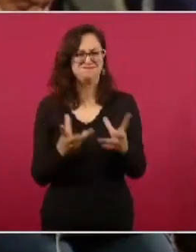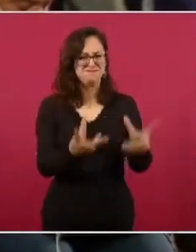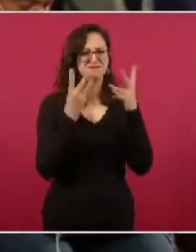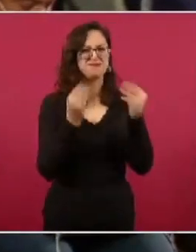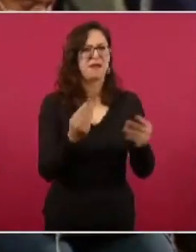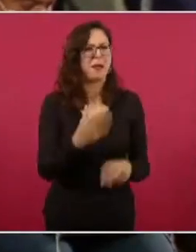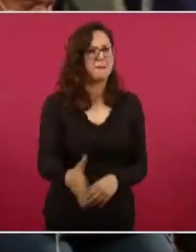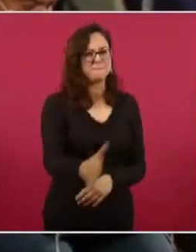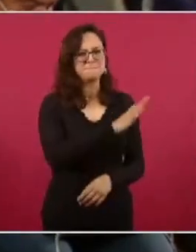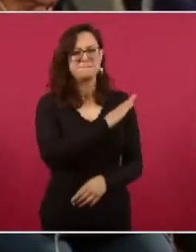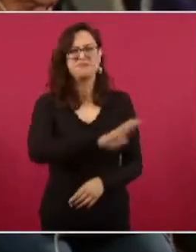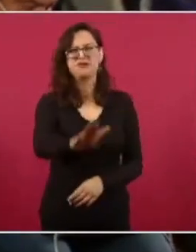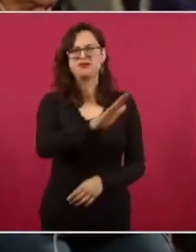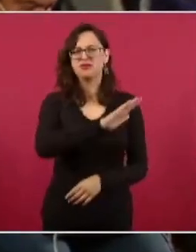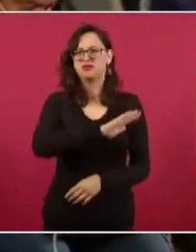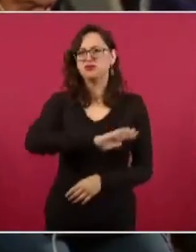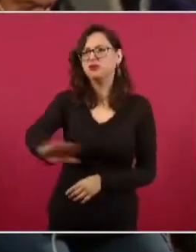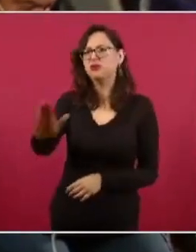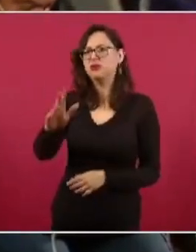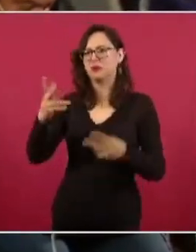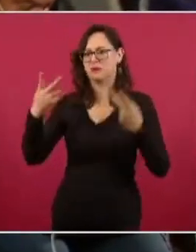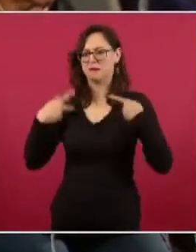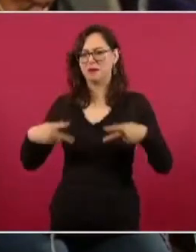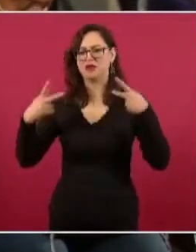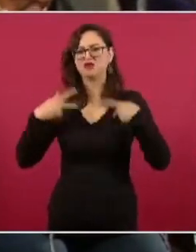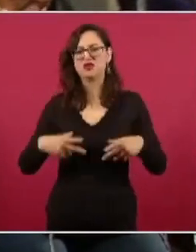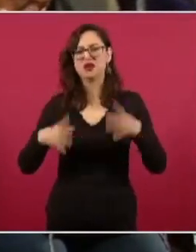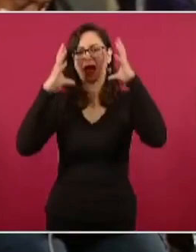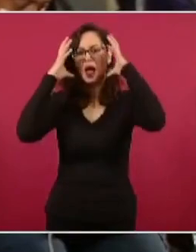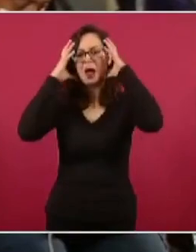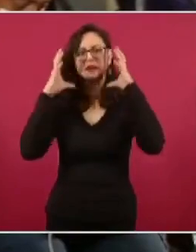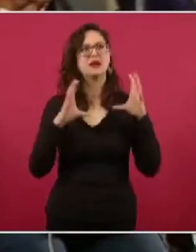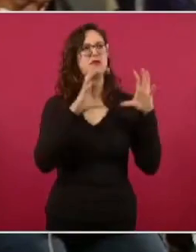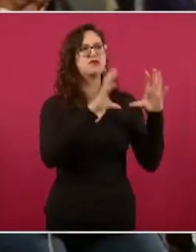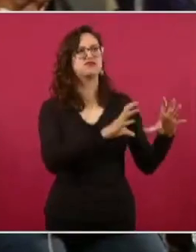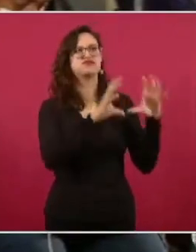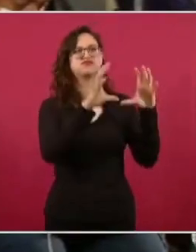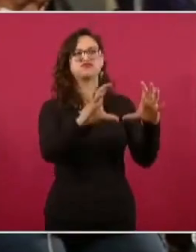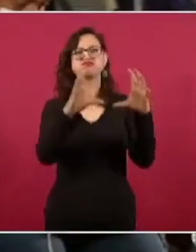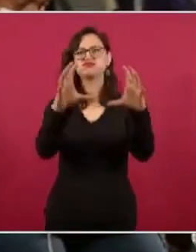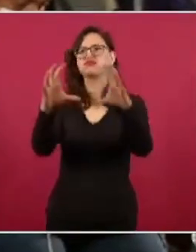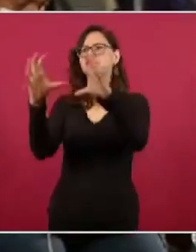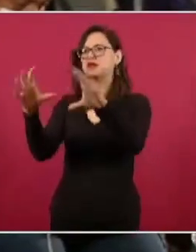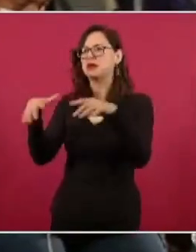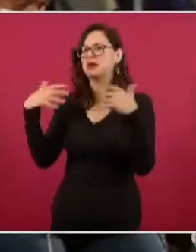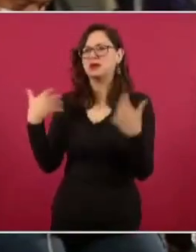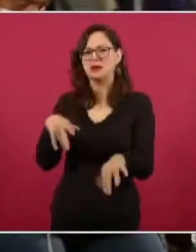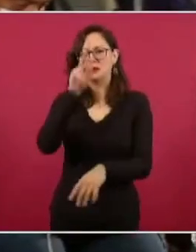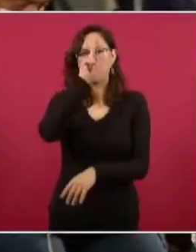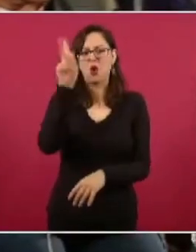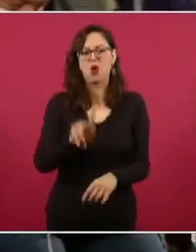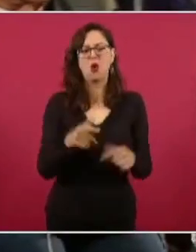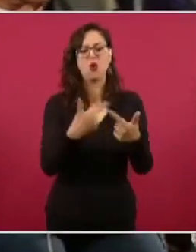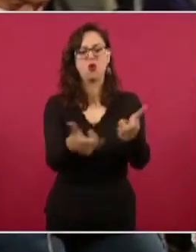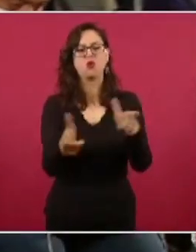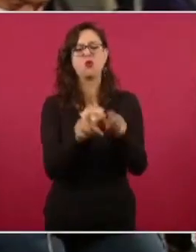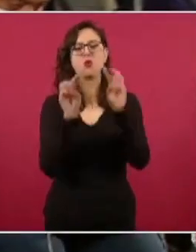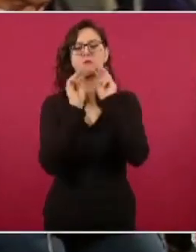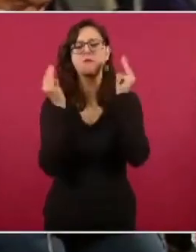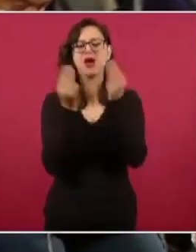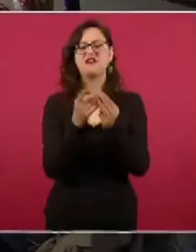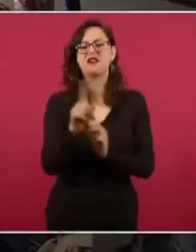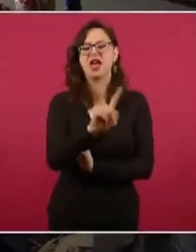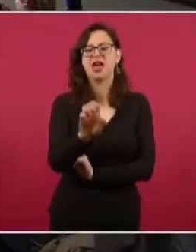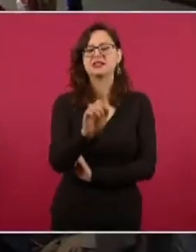incluso estos colgados en puentes, cosas que nunca habíamos vivido, ¿no? El cártel de los Zetas pues estaba siendo